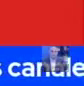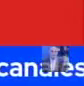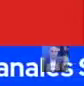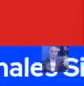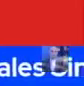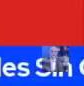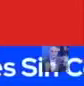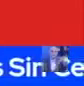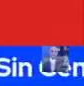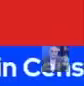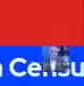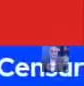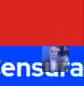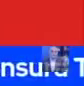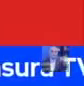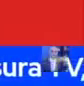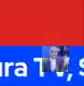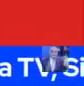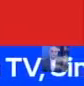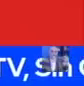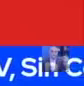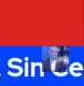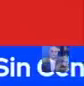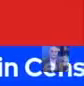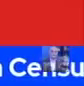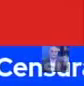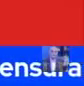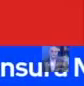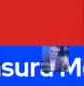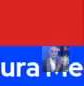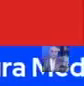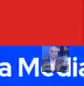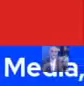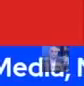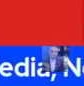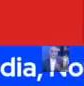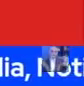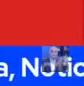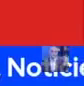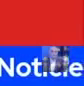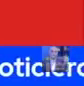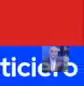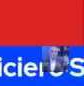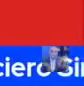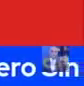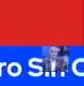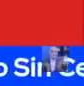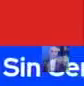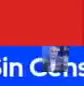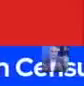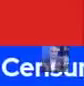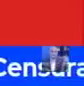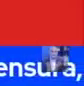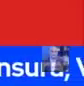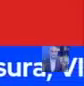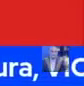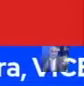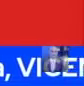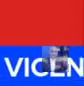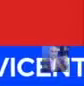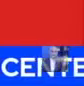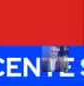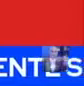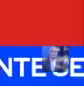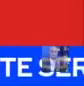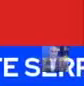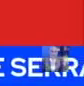Durango que están tirando sus cosechas porque no tienen clientes. Y tenemos acá en Guanajuato, por ejemplo en